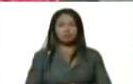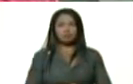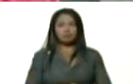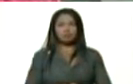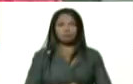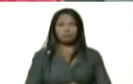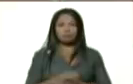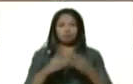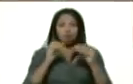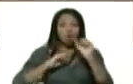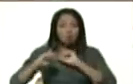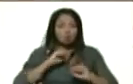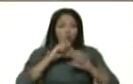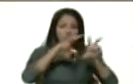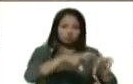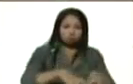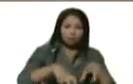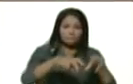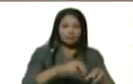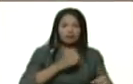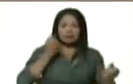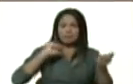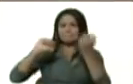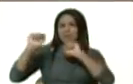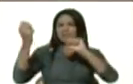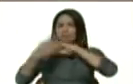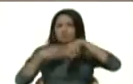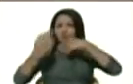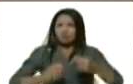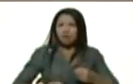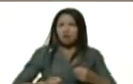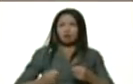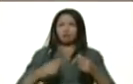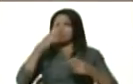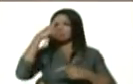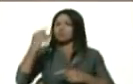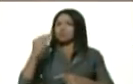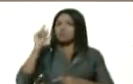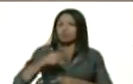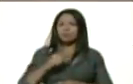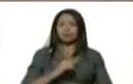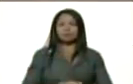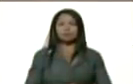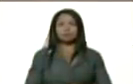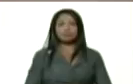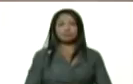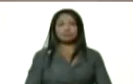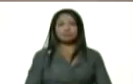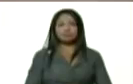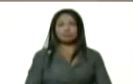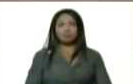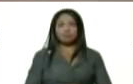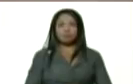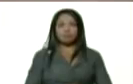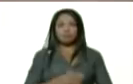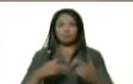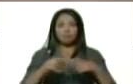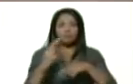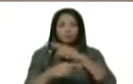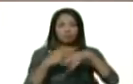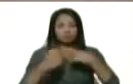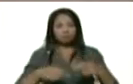todos los movimientos campesinos, rebeldes, revolucionarios, zamoristas, las corrientes